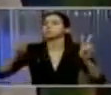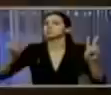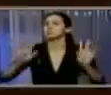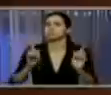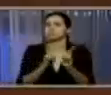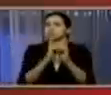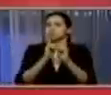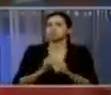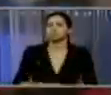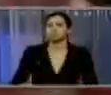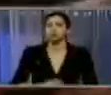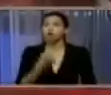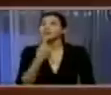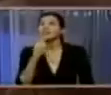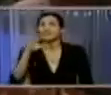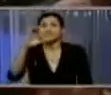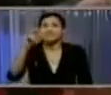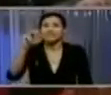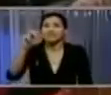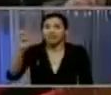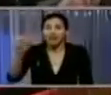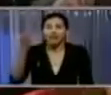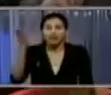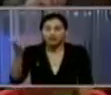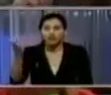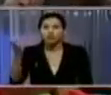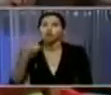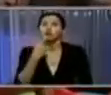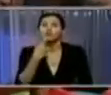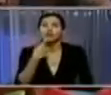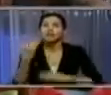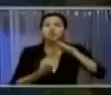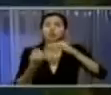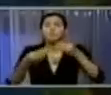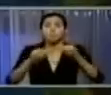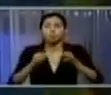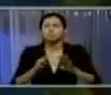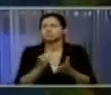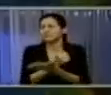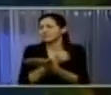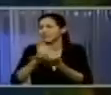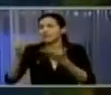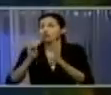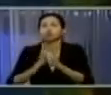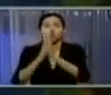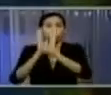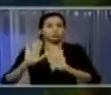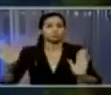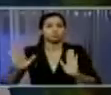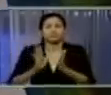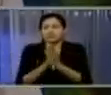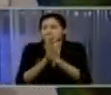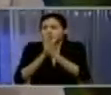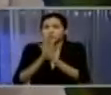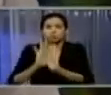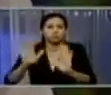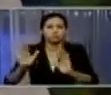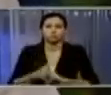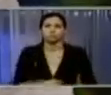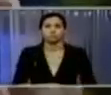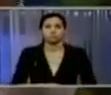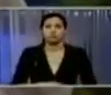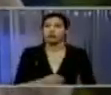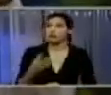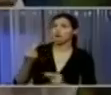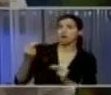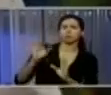Lo que diga el CNE, lo que digan los poderes públicos será sagrado, sagrado. Si